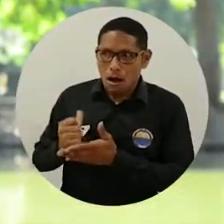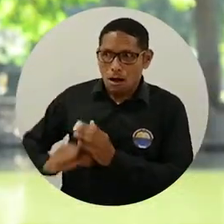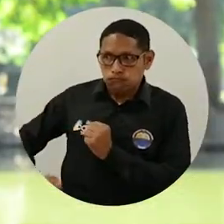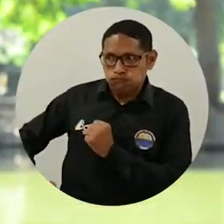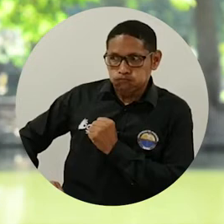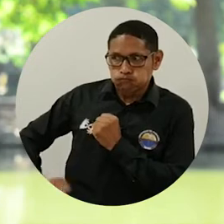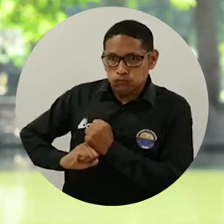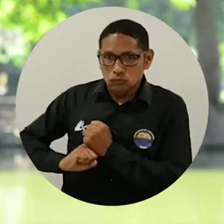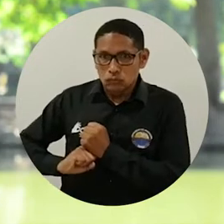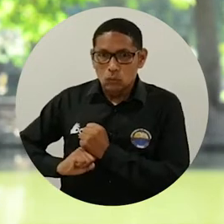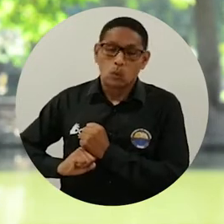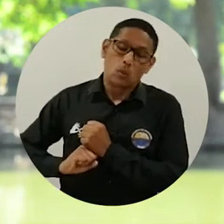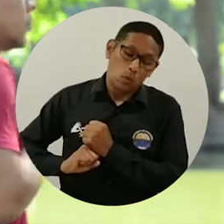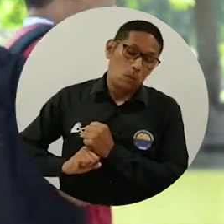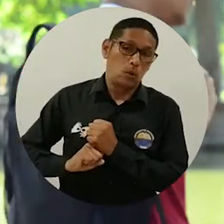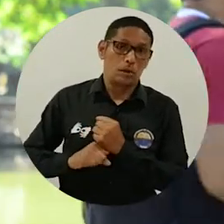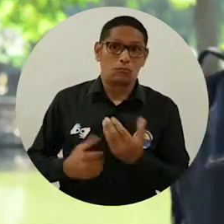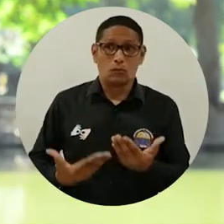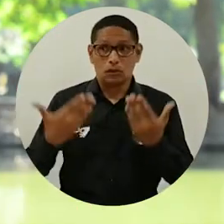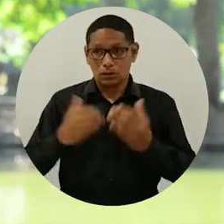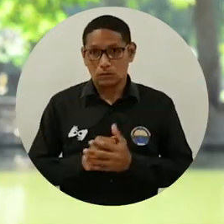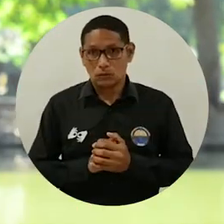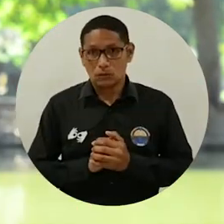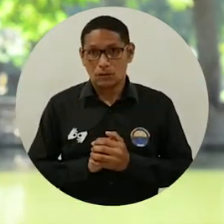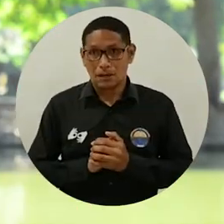hubo alguien que me impulsó, que me ayudó.